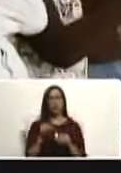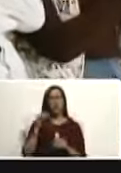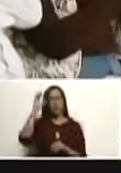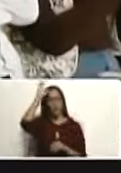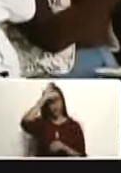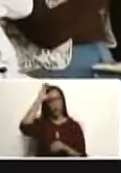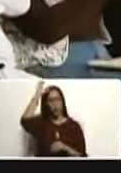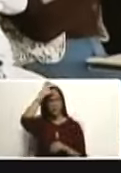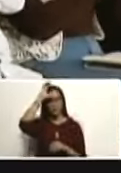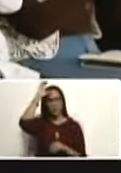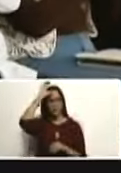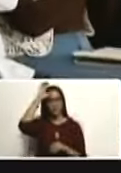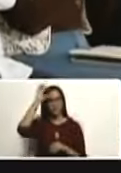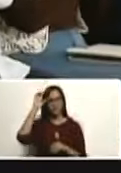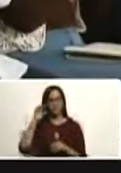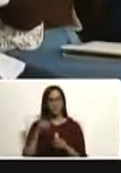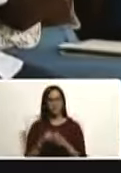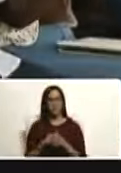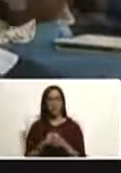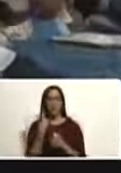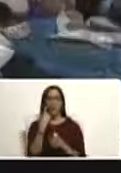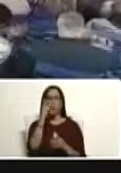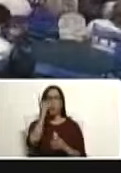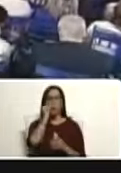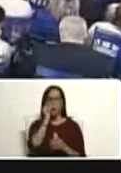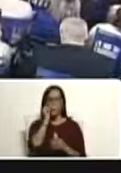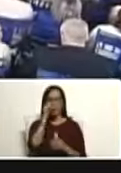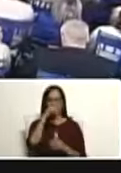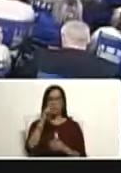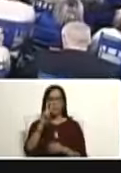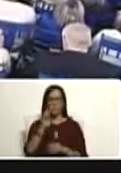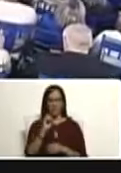conocimiento, un hombre del siglo XX,